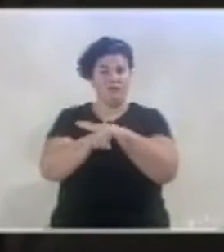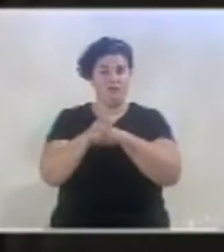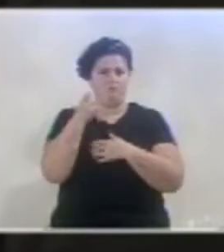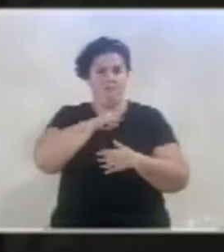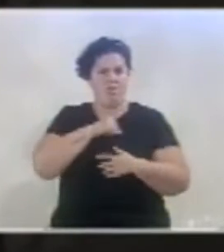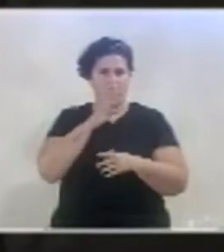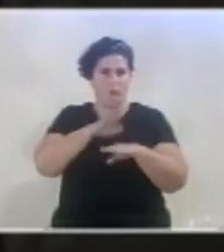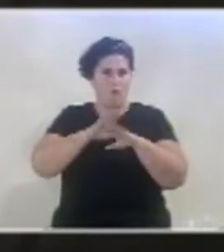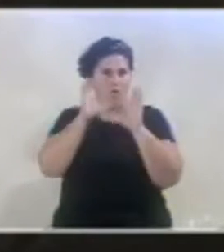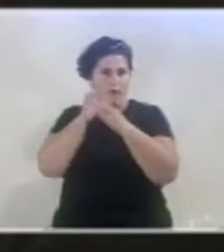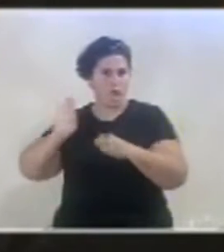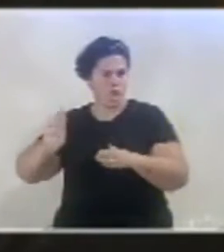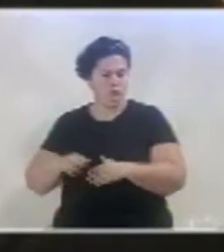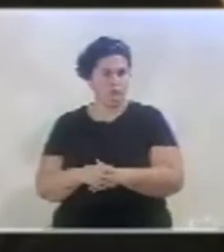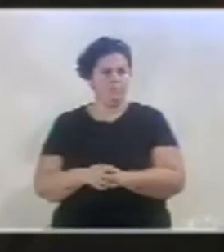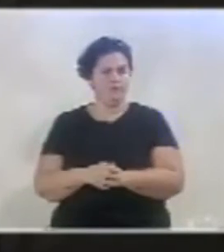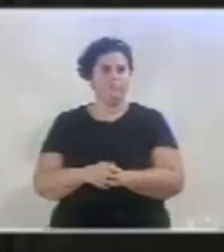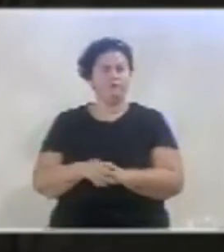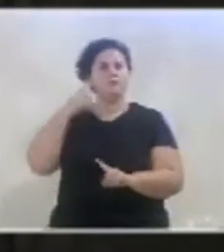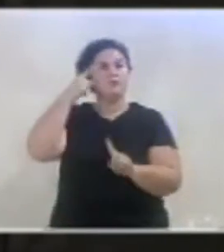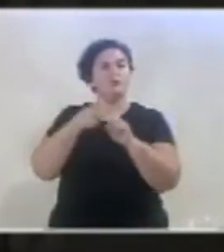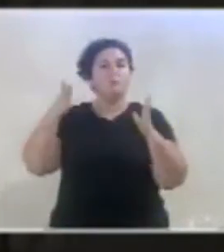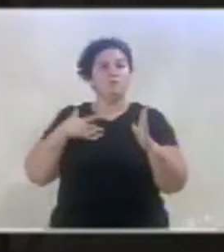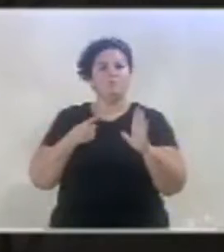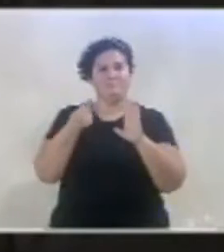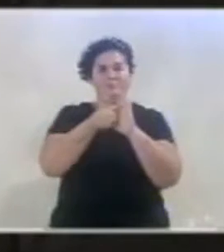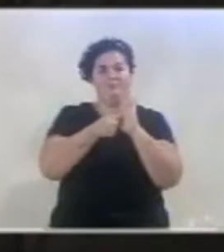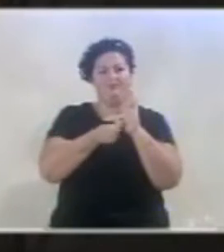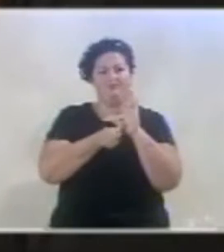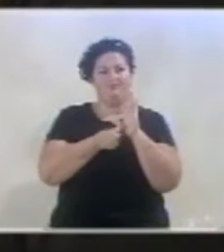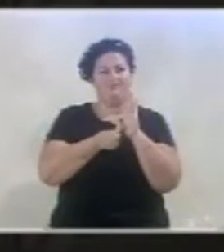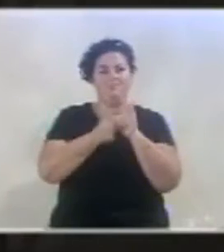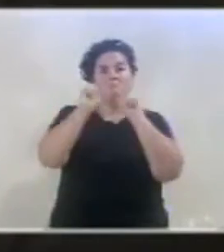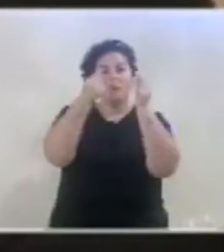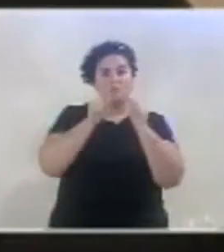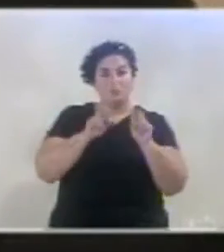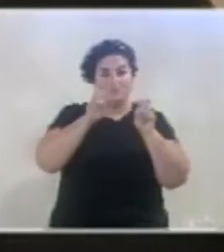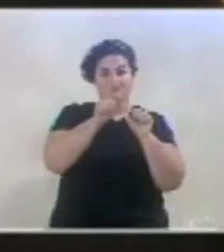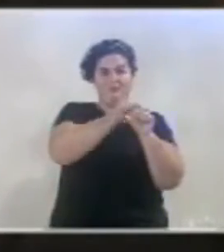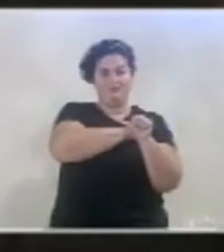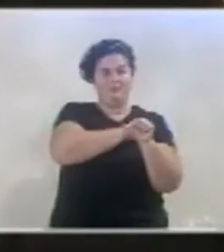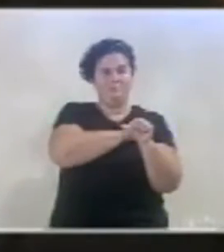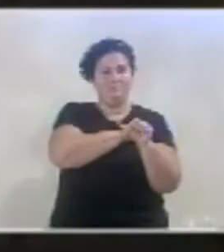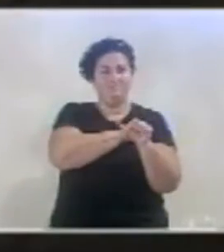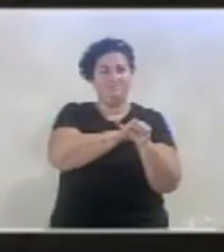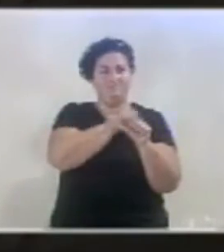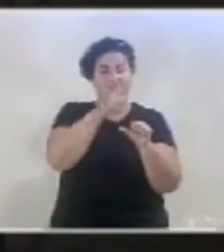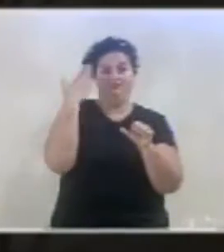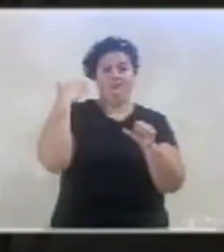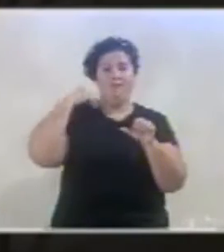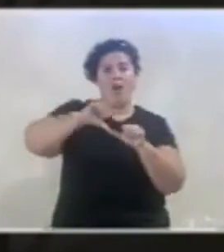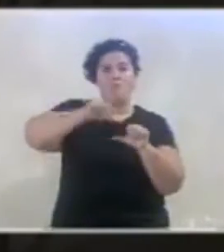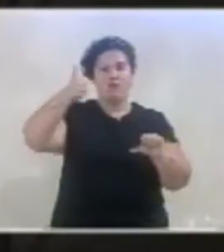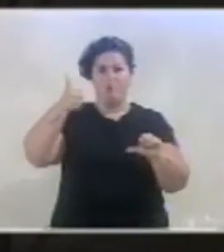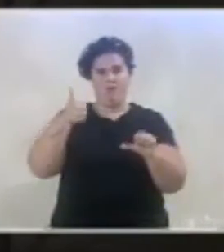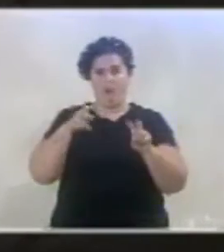gobierno para cambiar el origen de unas partidas presupuestarias con respecto al motivo para el que fueron aprobadas